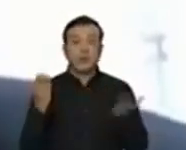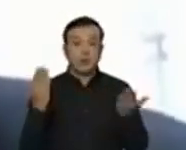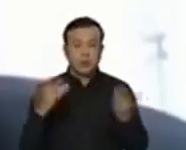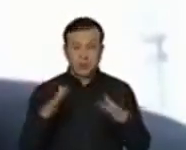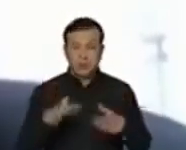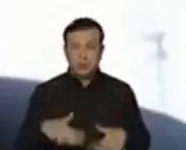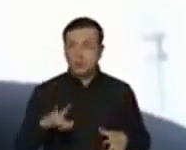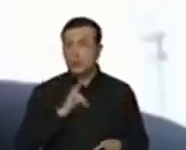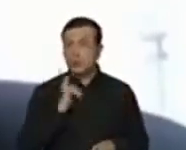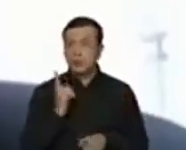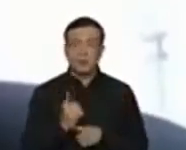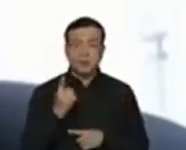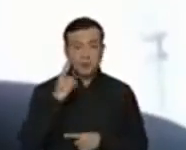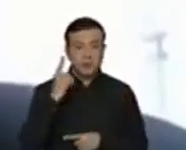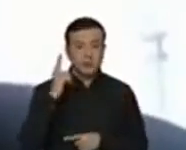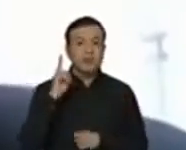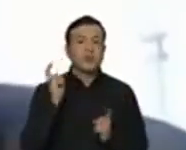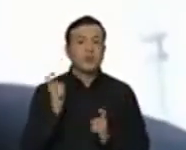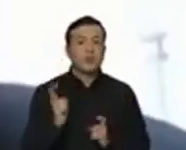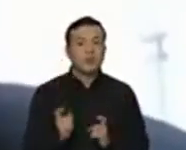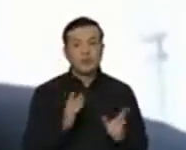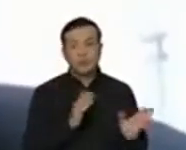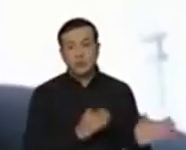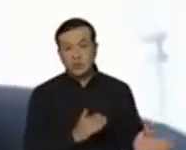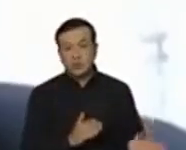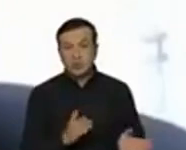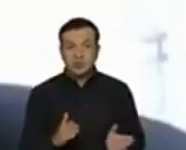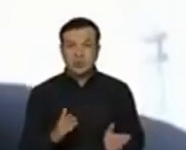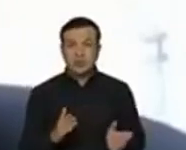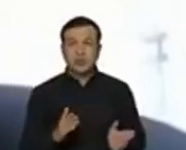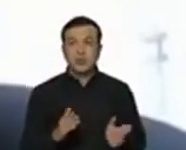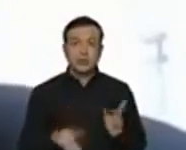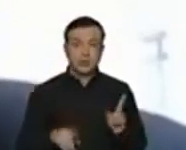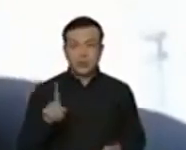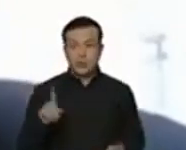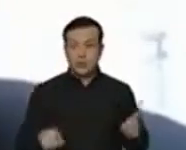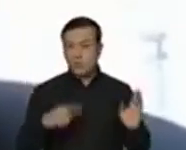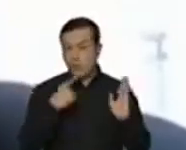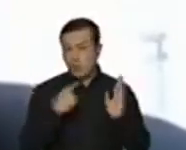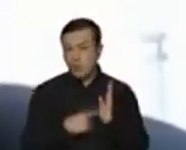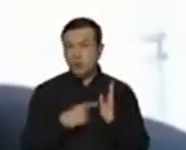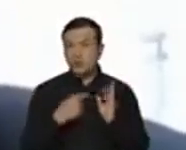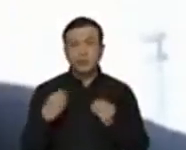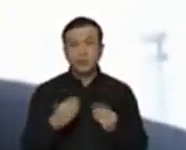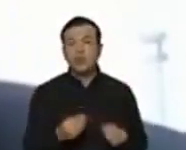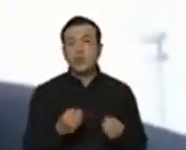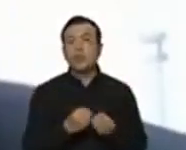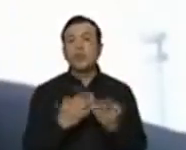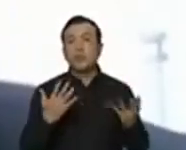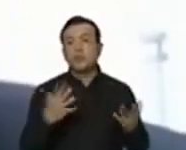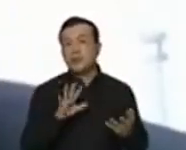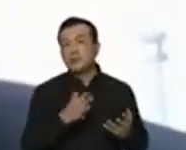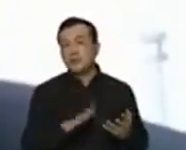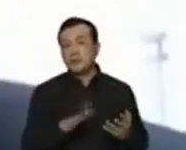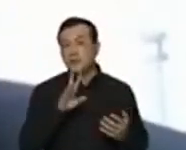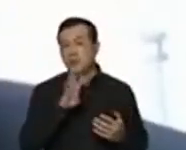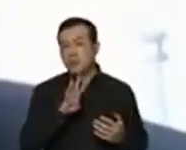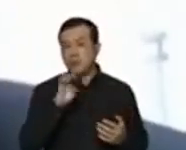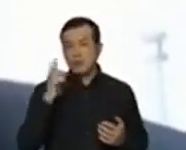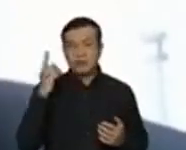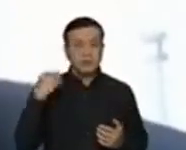sin considerar obviamente las novaciones que implican los arreglos, es decir, solamente en colocación ya tenemos algo más alrededor de 40